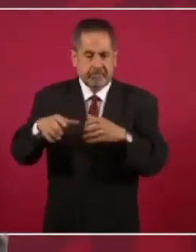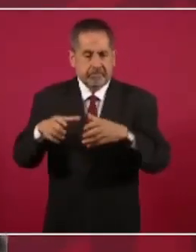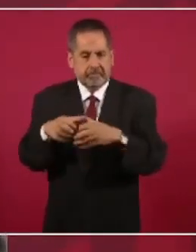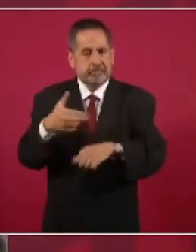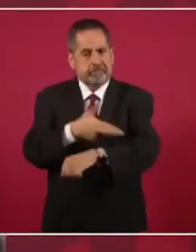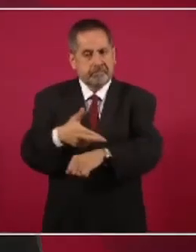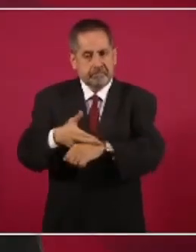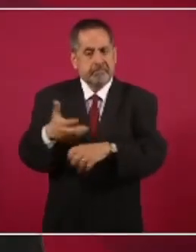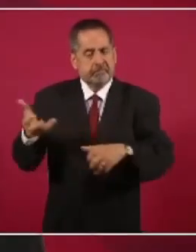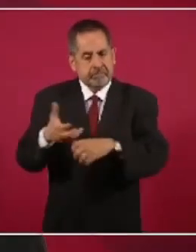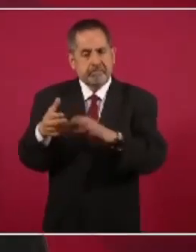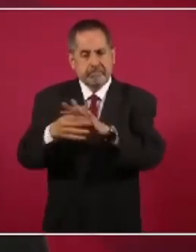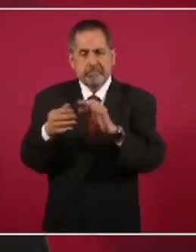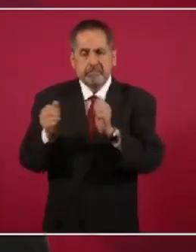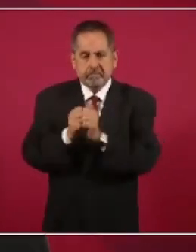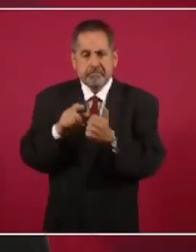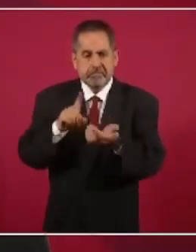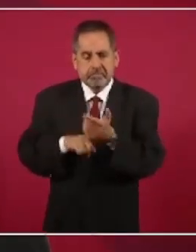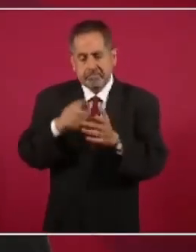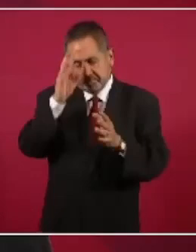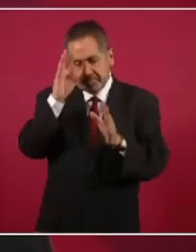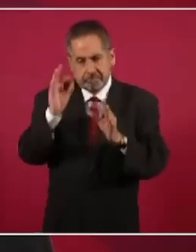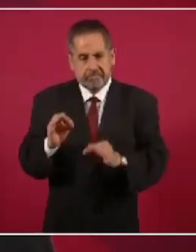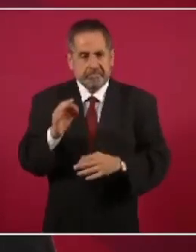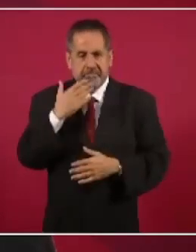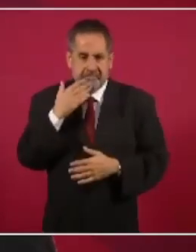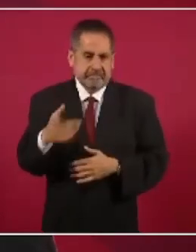actúen de manera consecuente